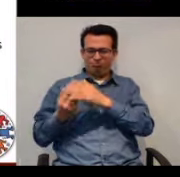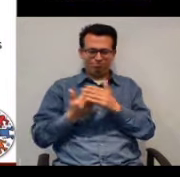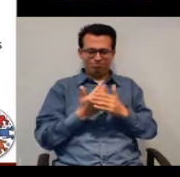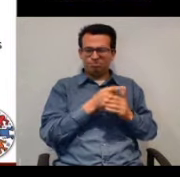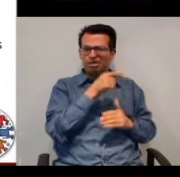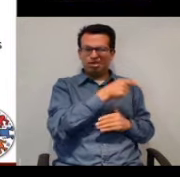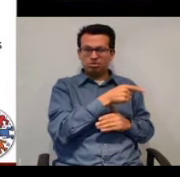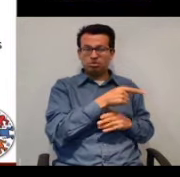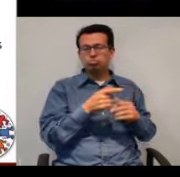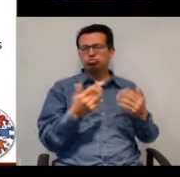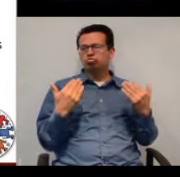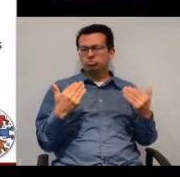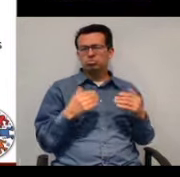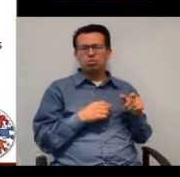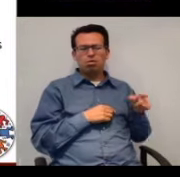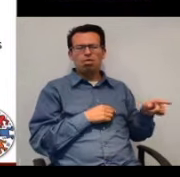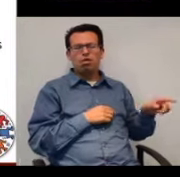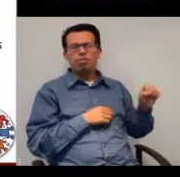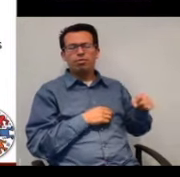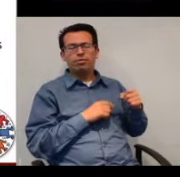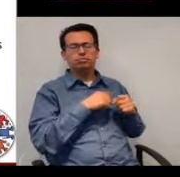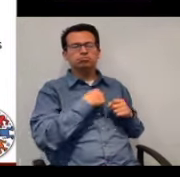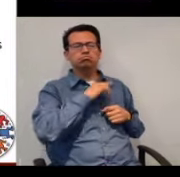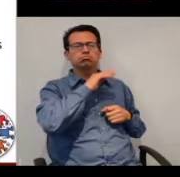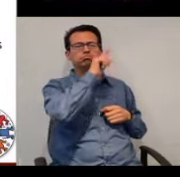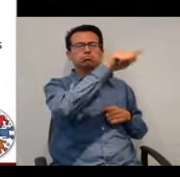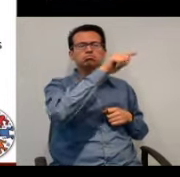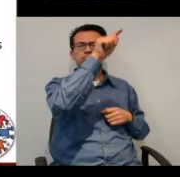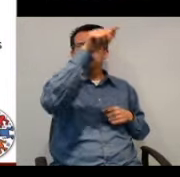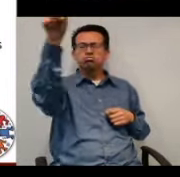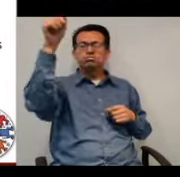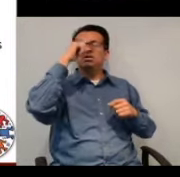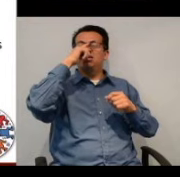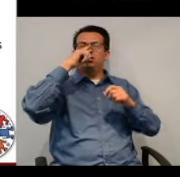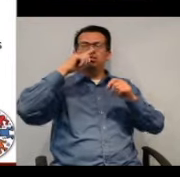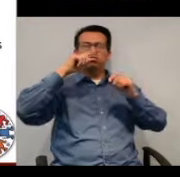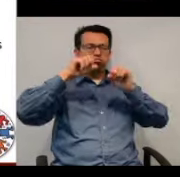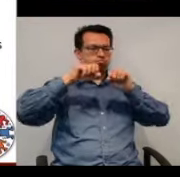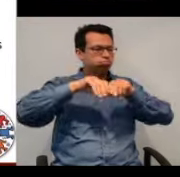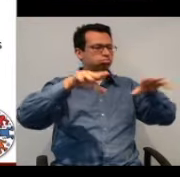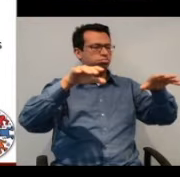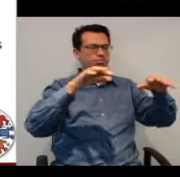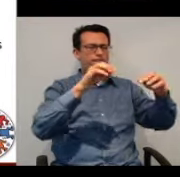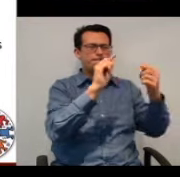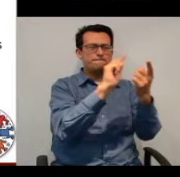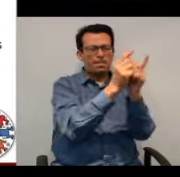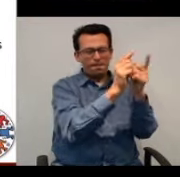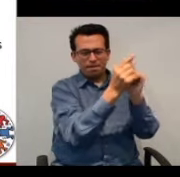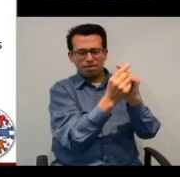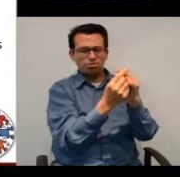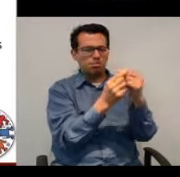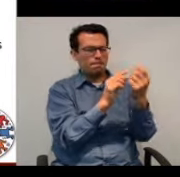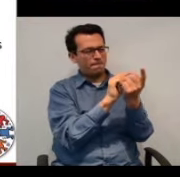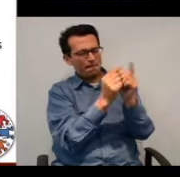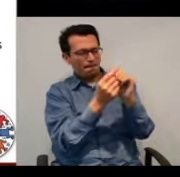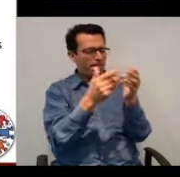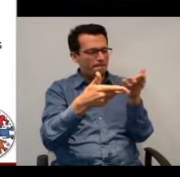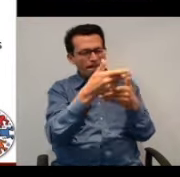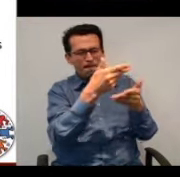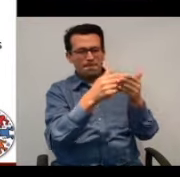opción para crear nuevos mundos, crear nuevos universos de encuentro, crear